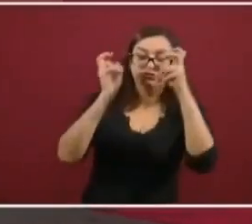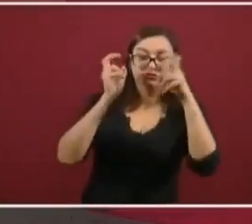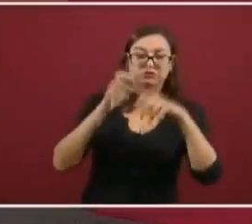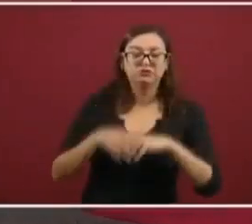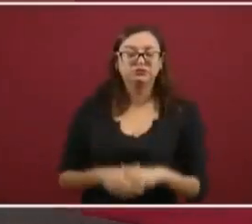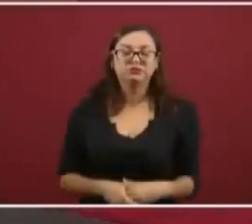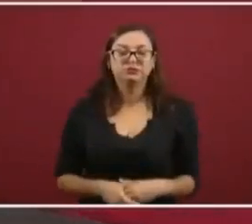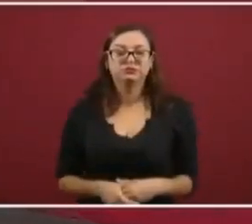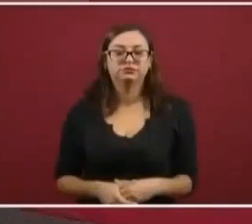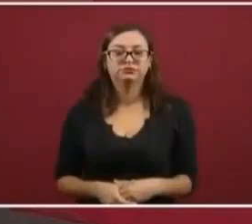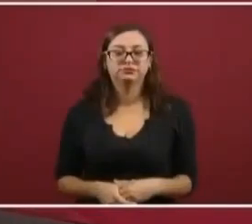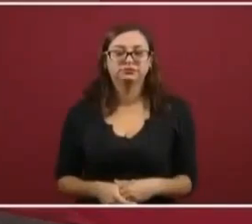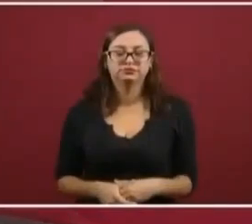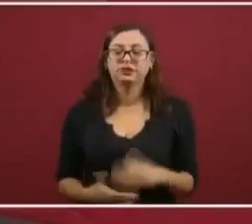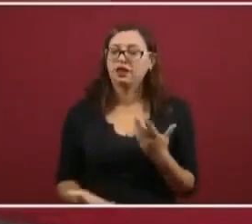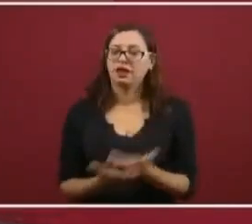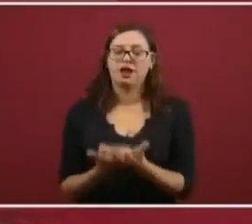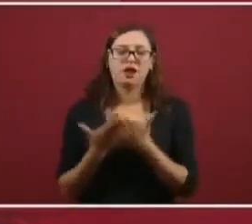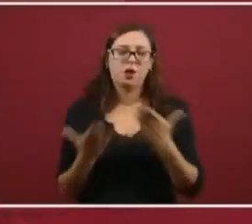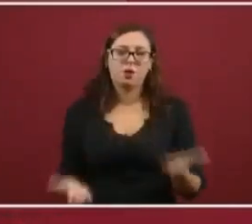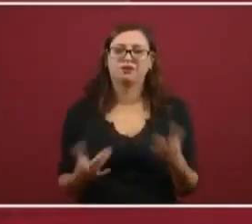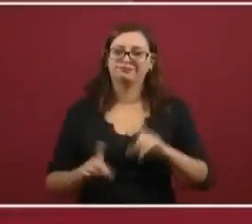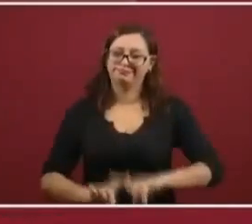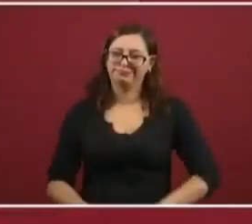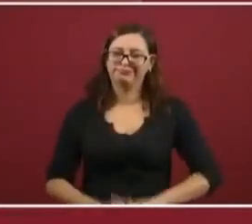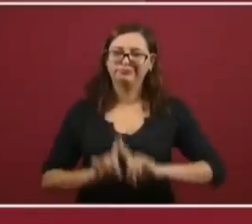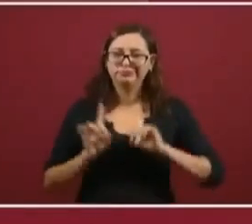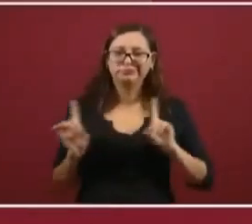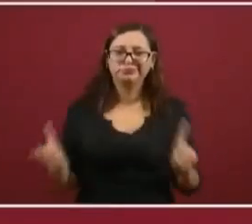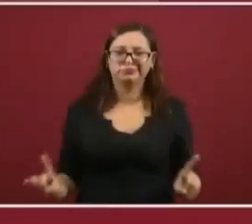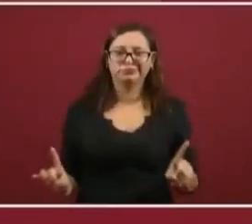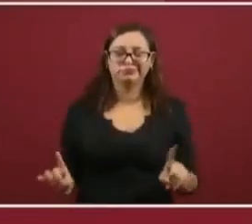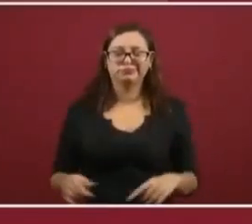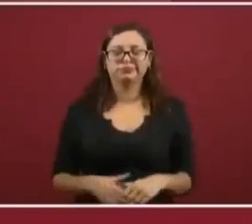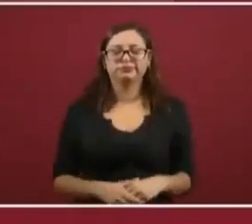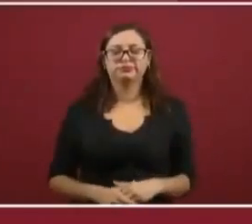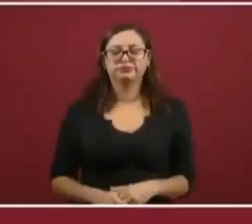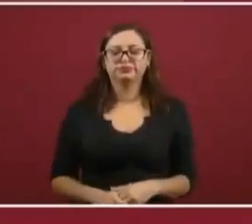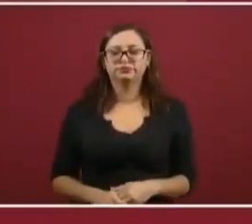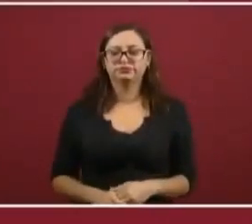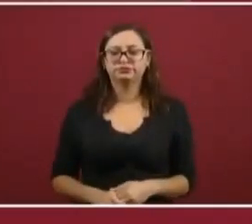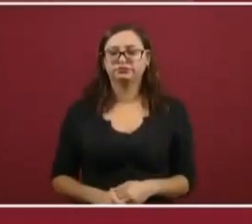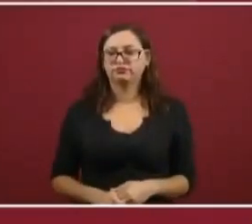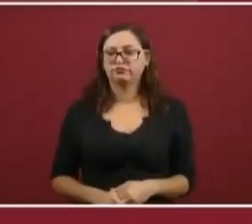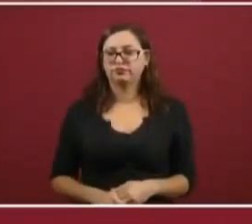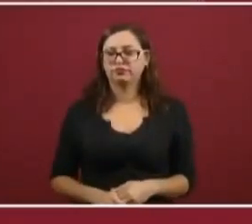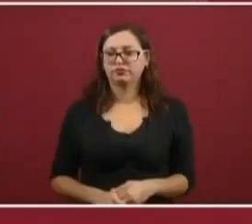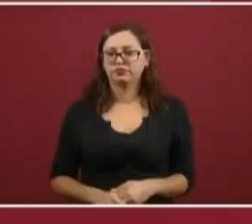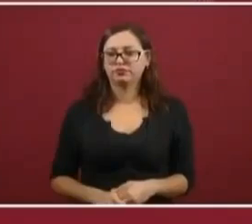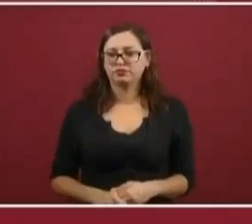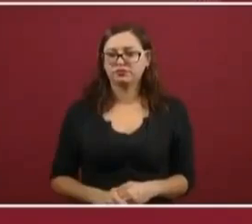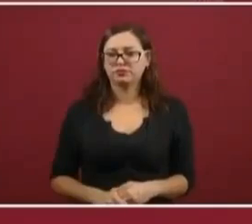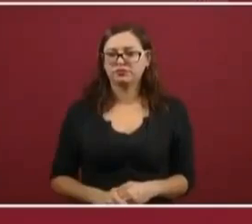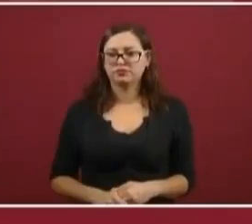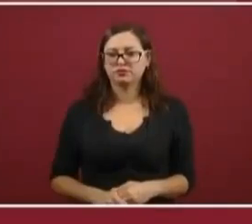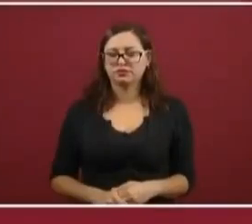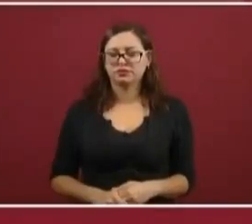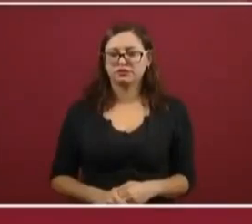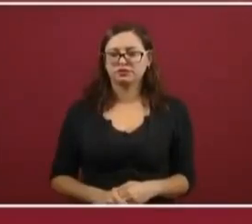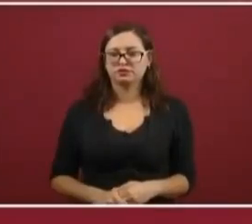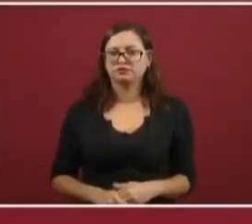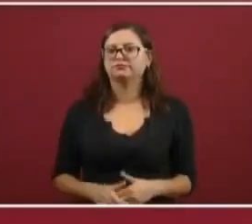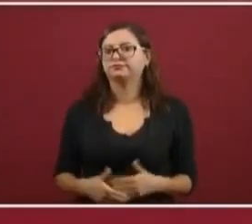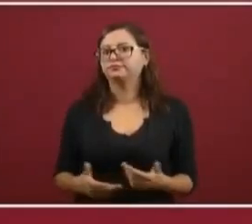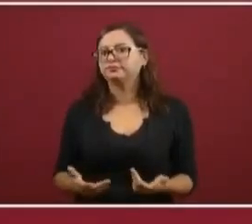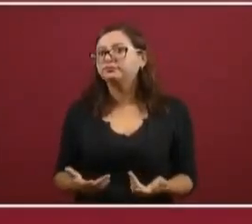operación Eso ya no existe adás si